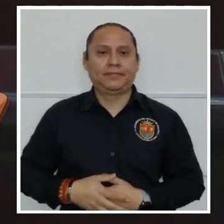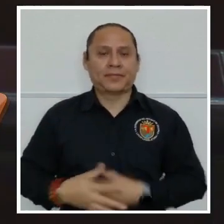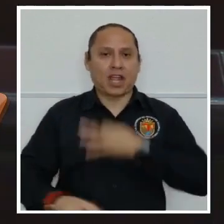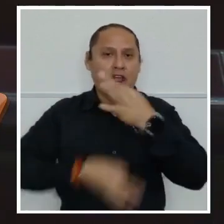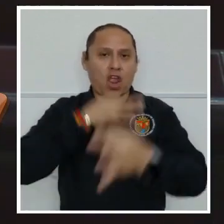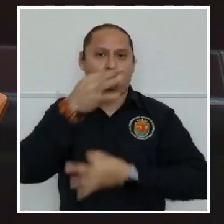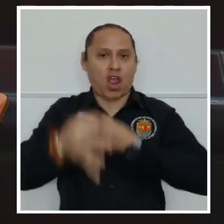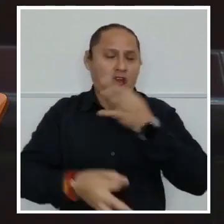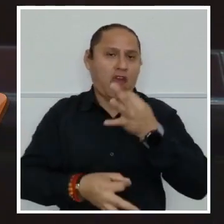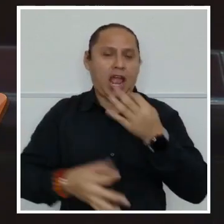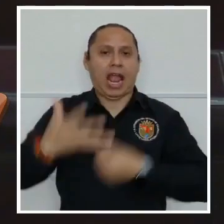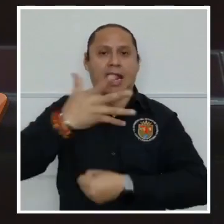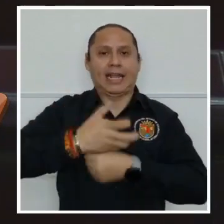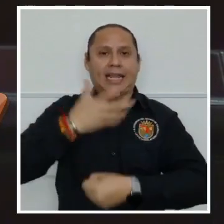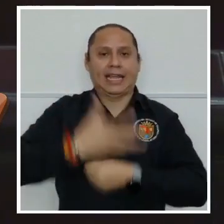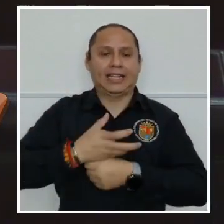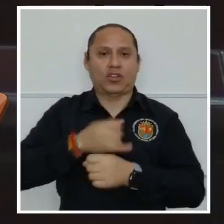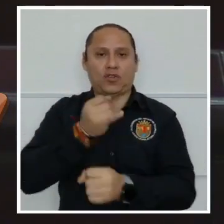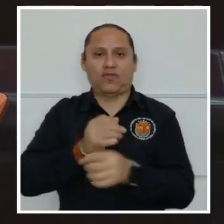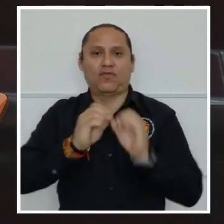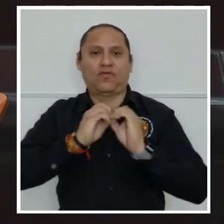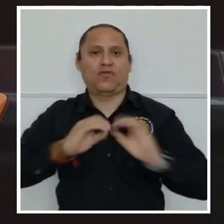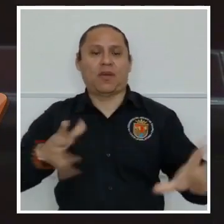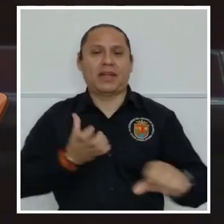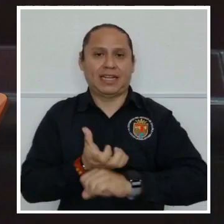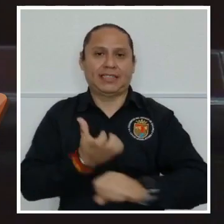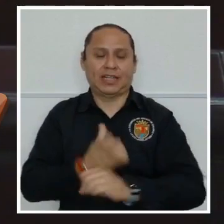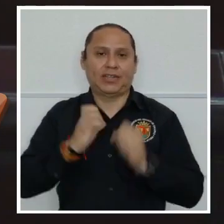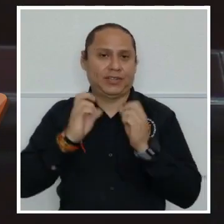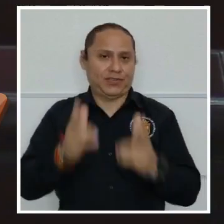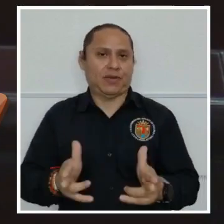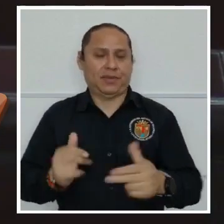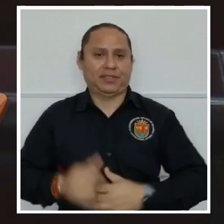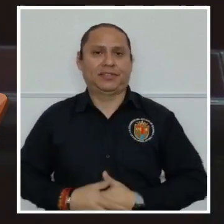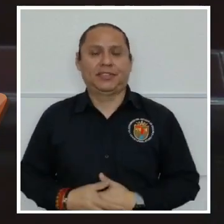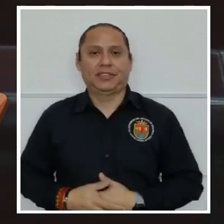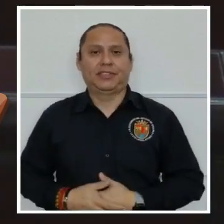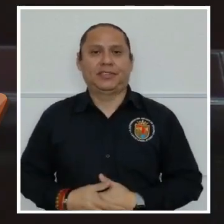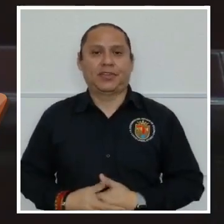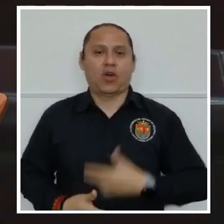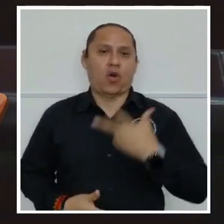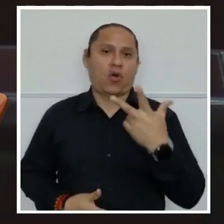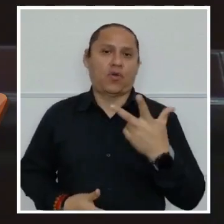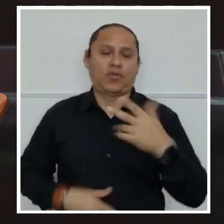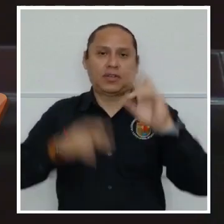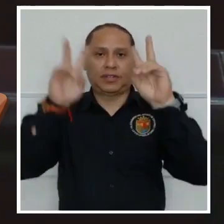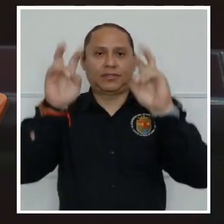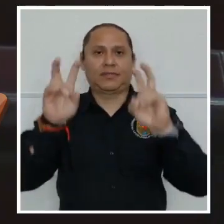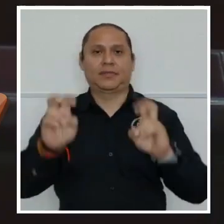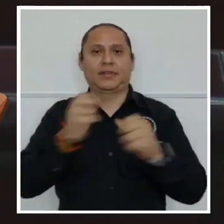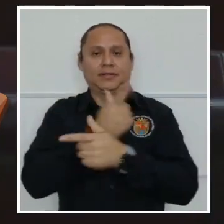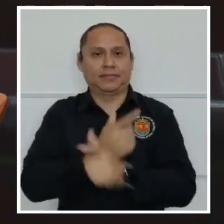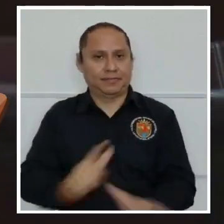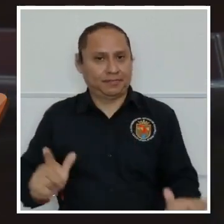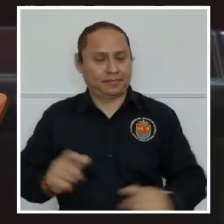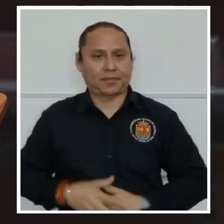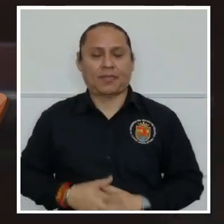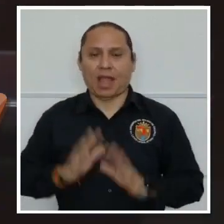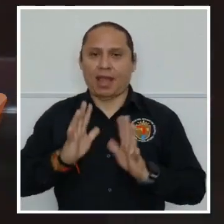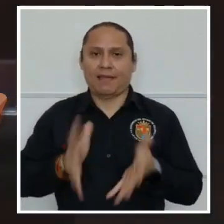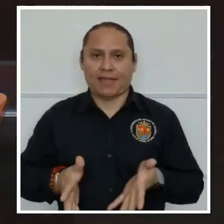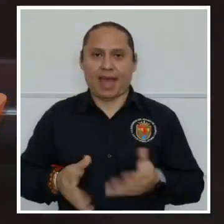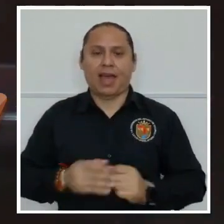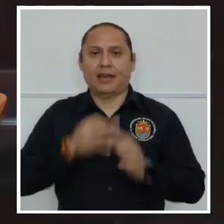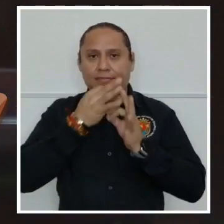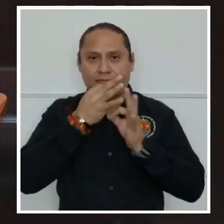del quinto informe de gobierno del Estado de Chiapas. Punto número 8, asuntos generales. Está